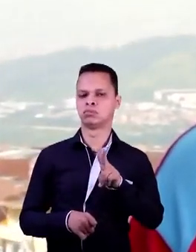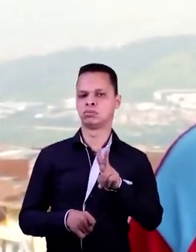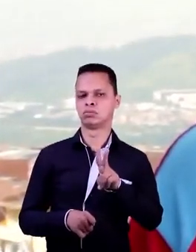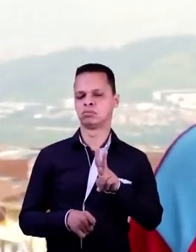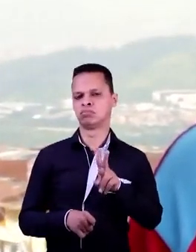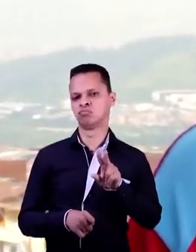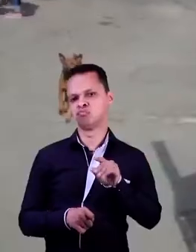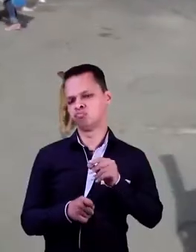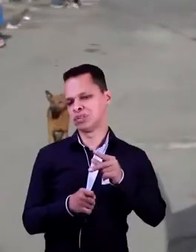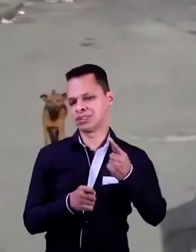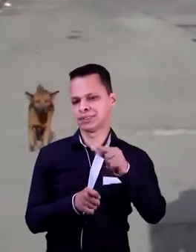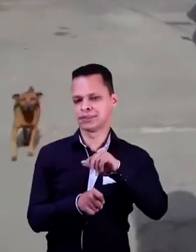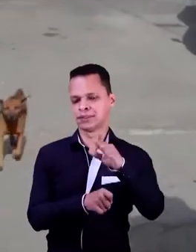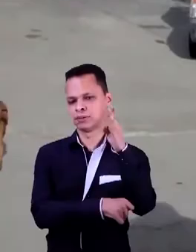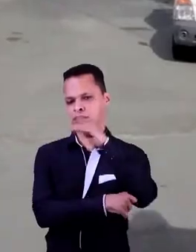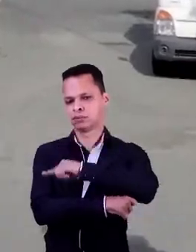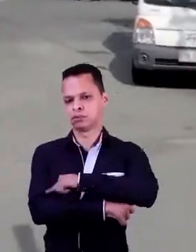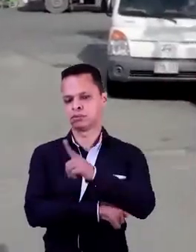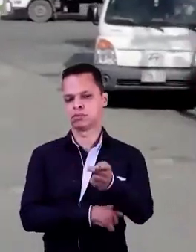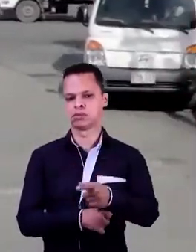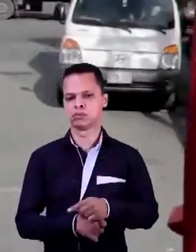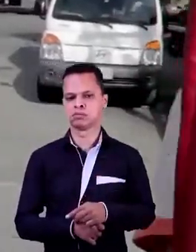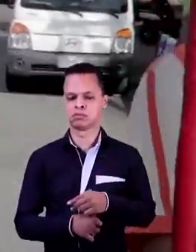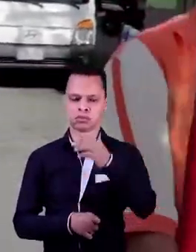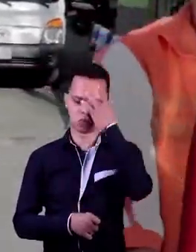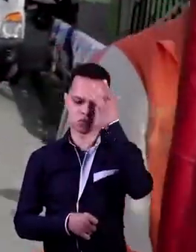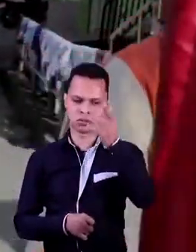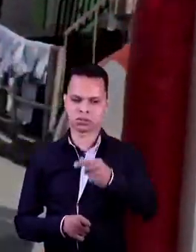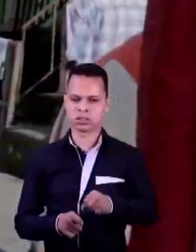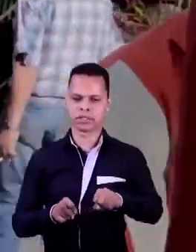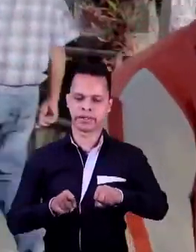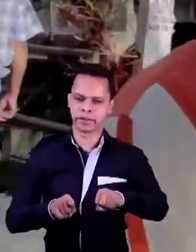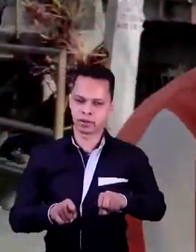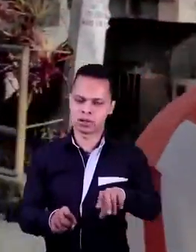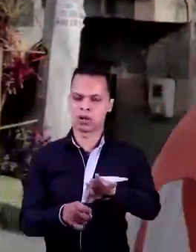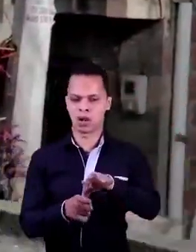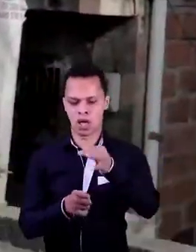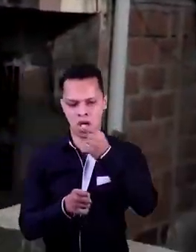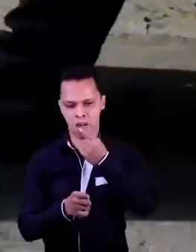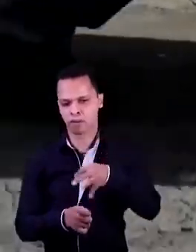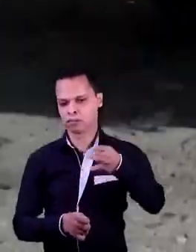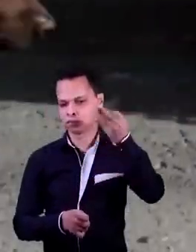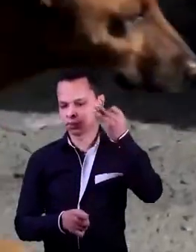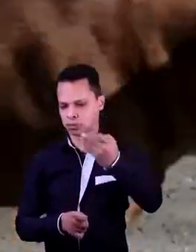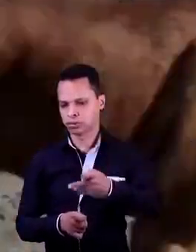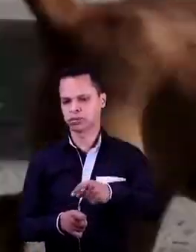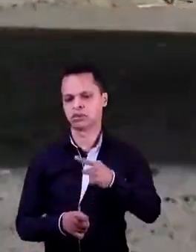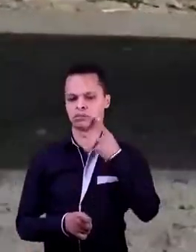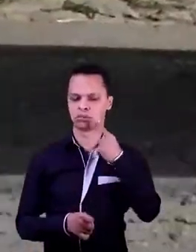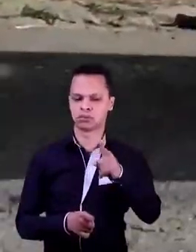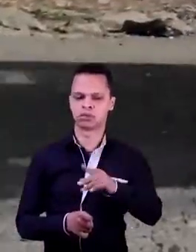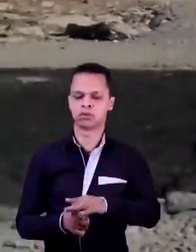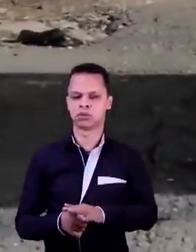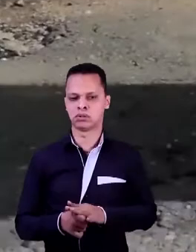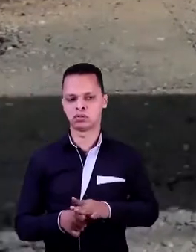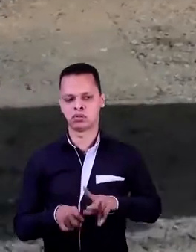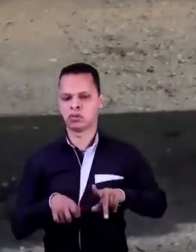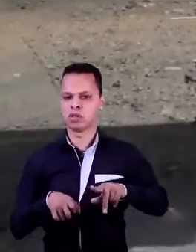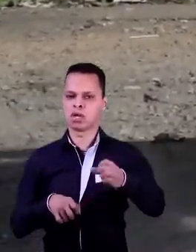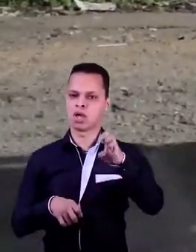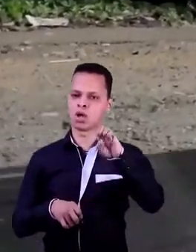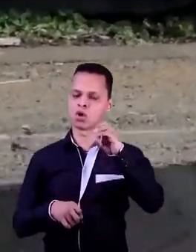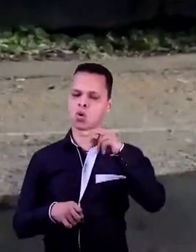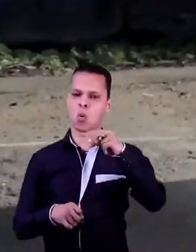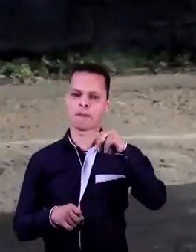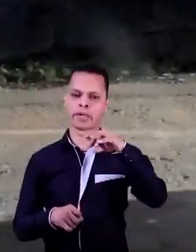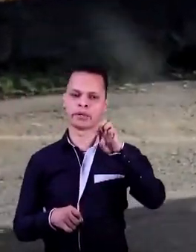casi todo el tiempo. Sí, porque yo el carro de la crispeta lo saco todos los días. Tengo un recorrido de Las